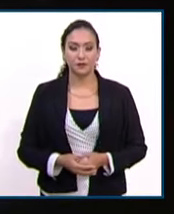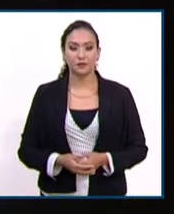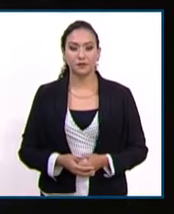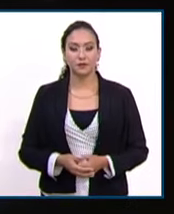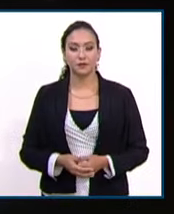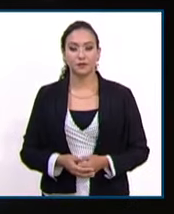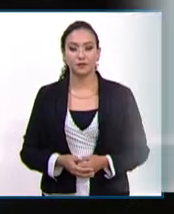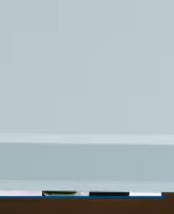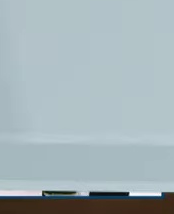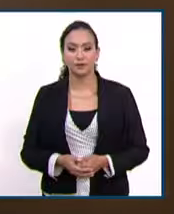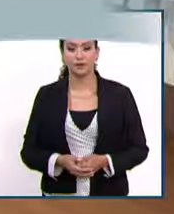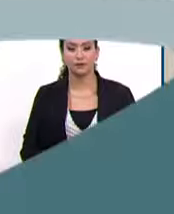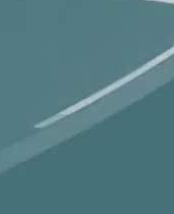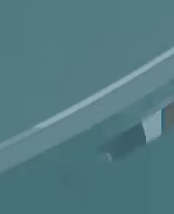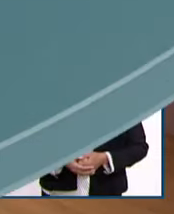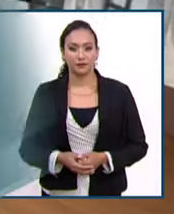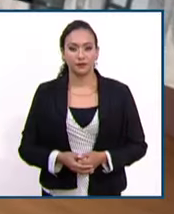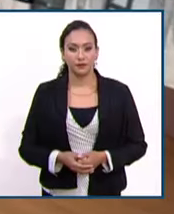López Peña.